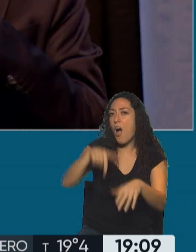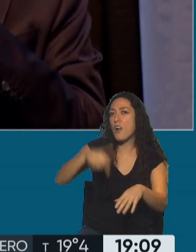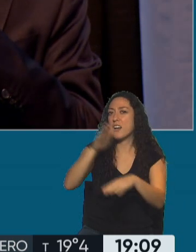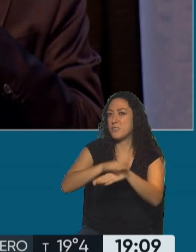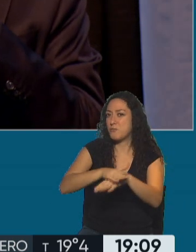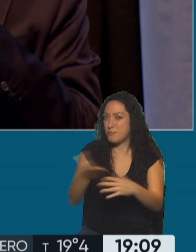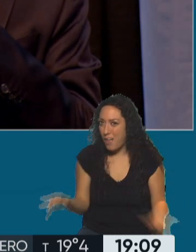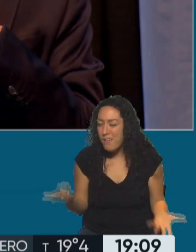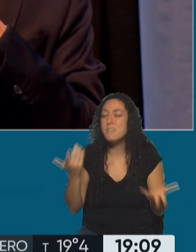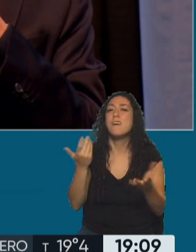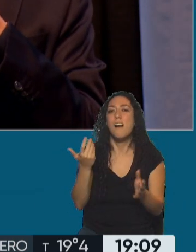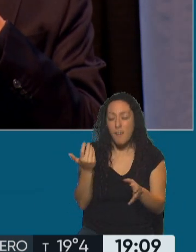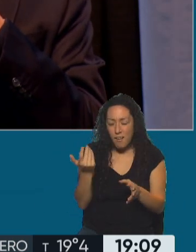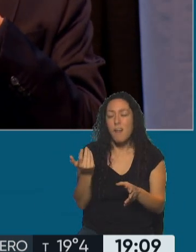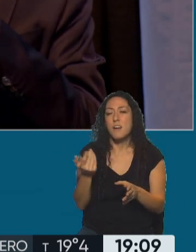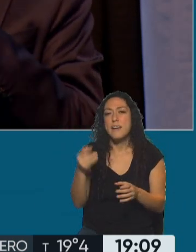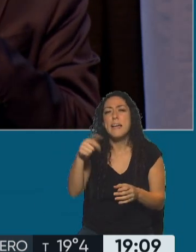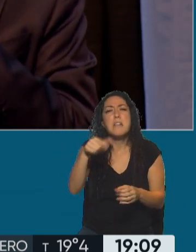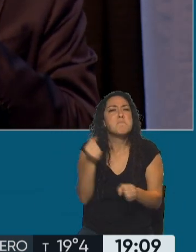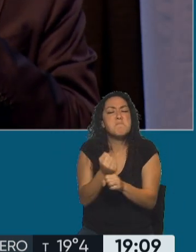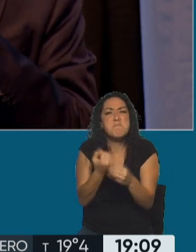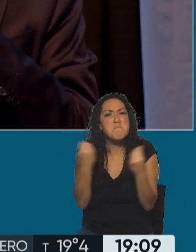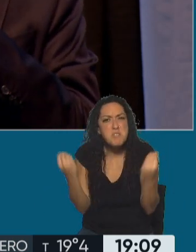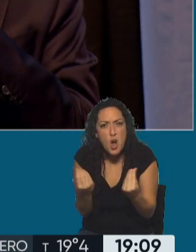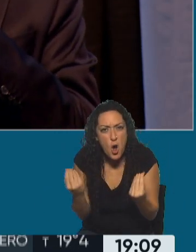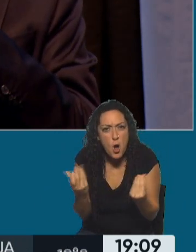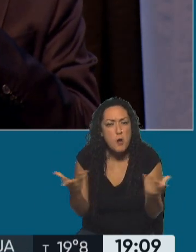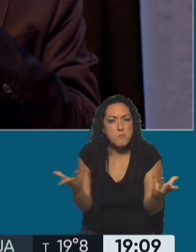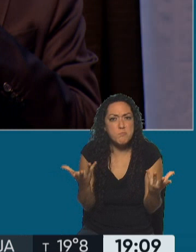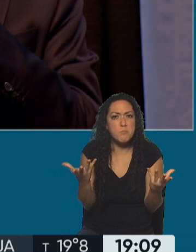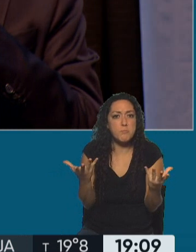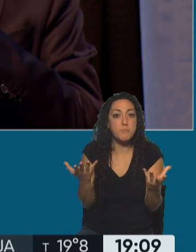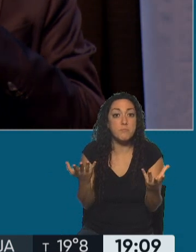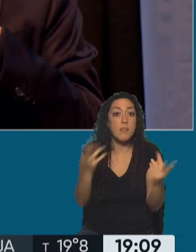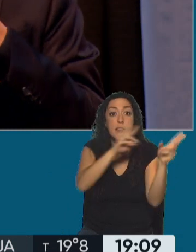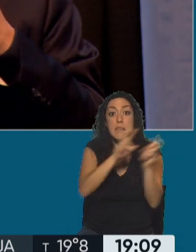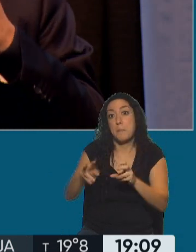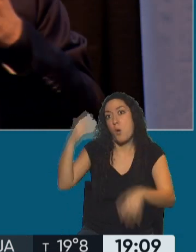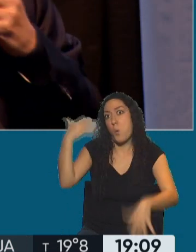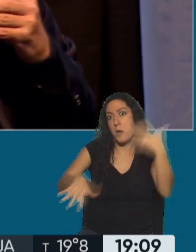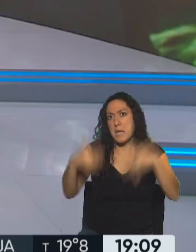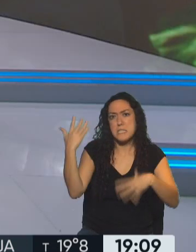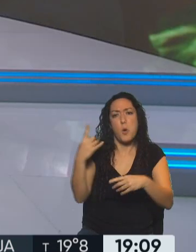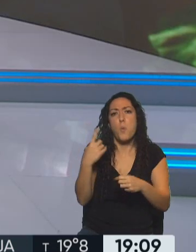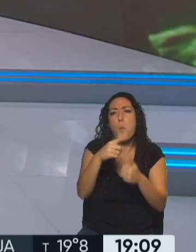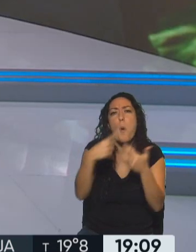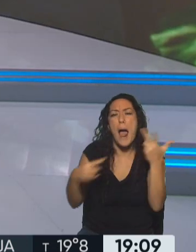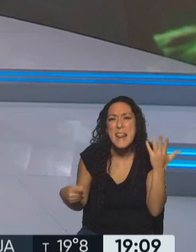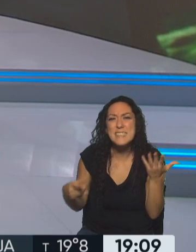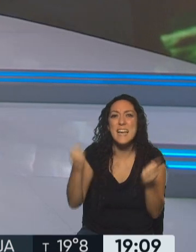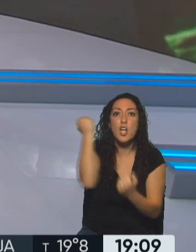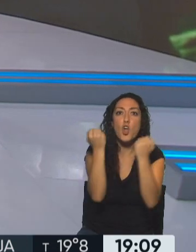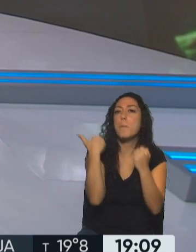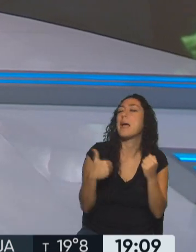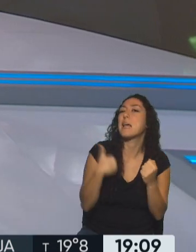ahora, Horacio, es ¿qué es lo que va a hacer? ¿No? A ver, las urgencias... Tal cual. ¿Cuáles son las urgencias económicas? Que está atravesando la